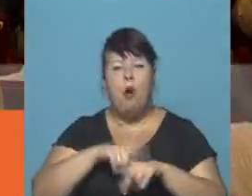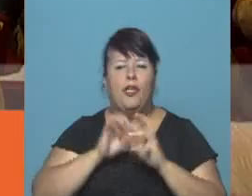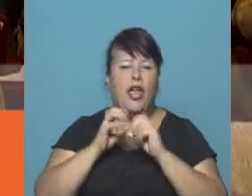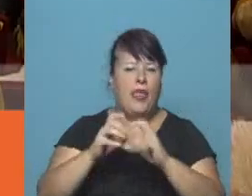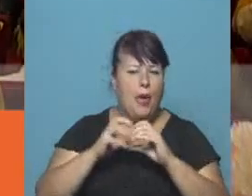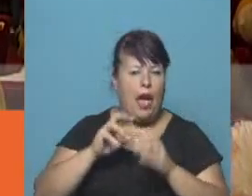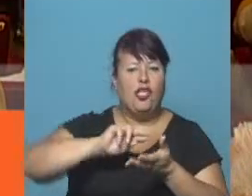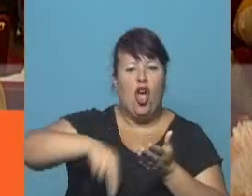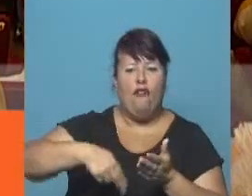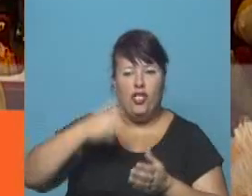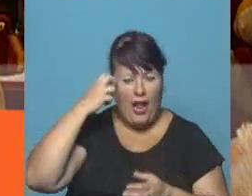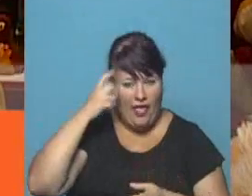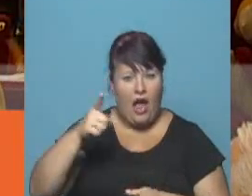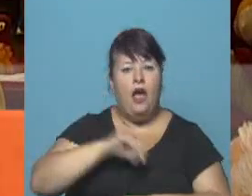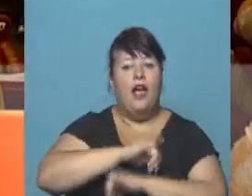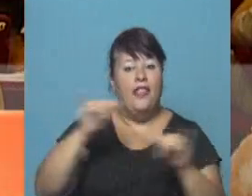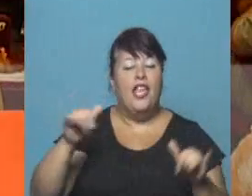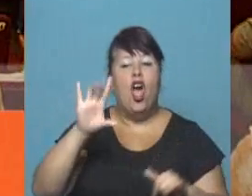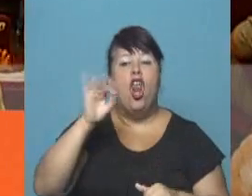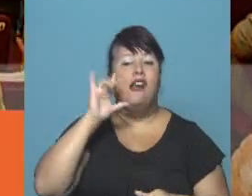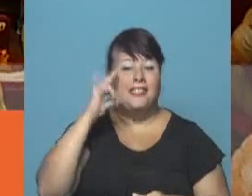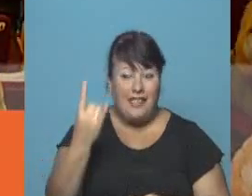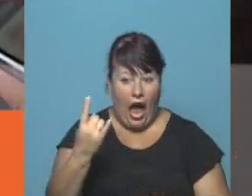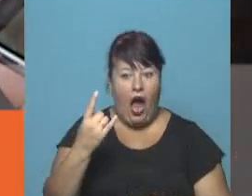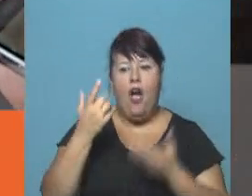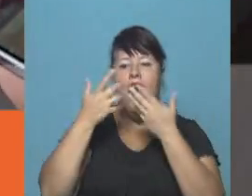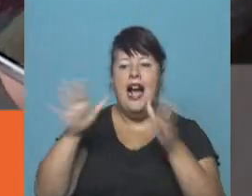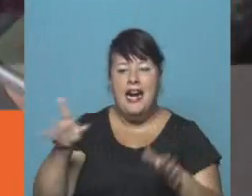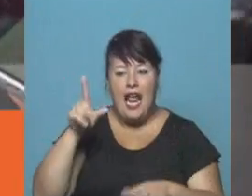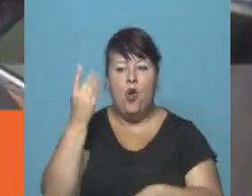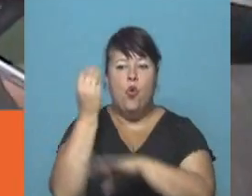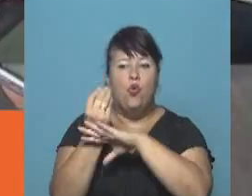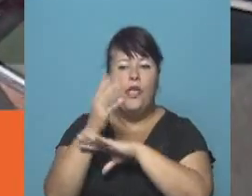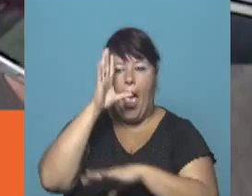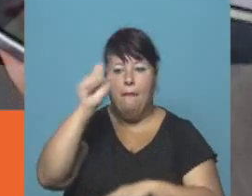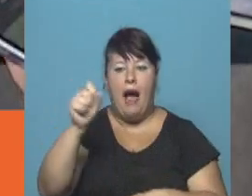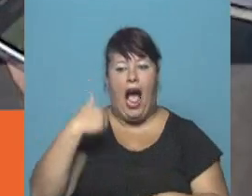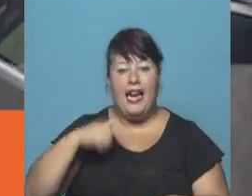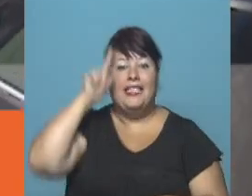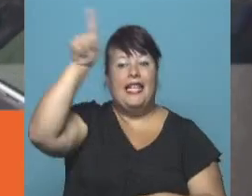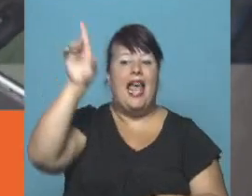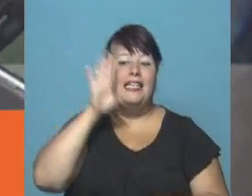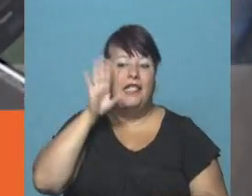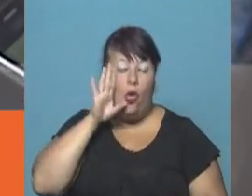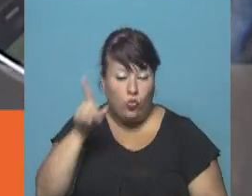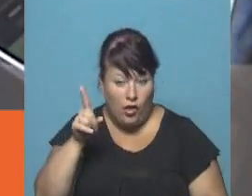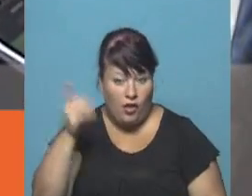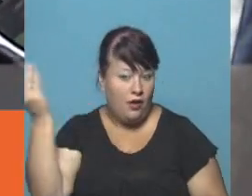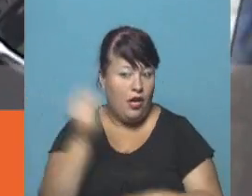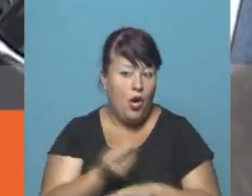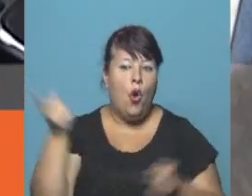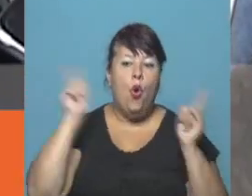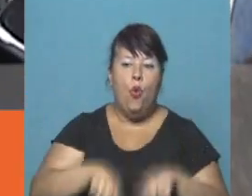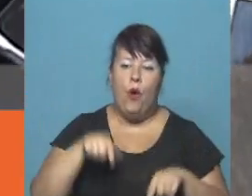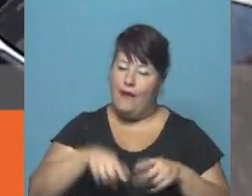debate en la convención radical, llegó la noticia de que Martín Lustó había renunciado a su puesto de embajador argentino en los Estados Unidos para volver